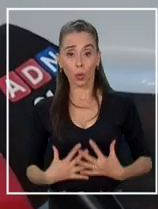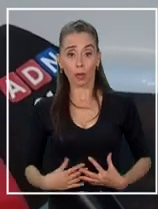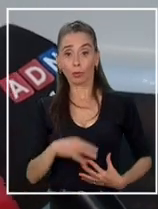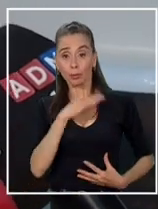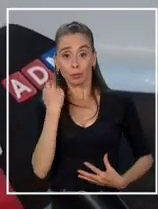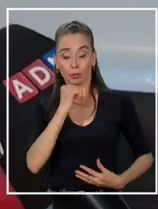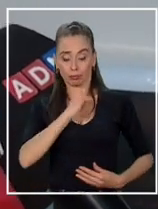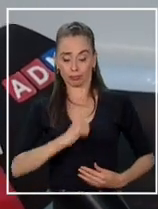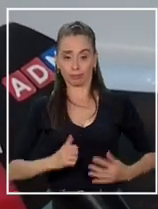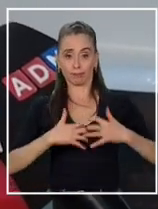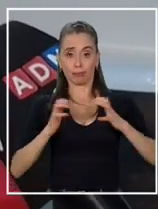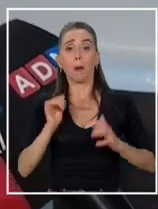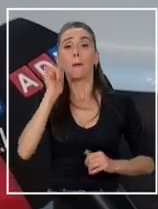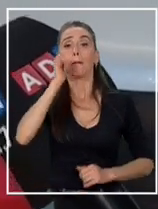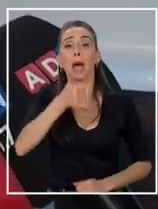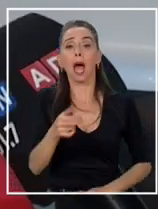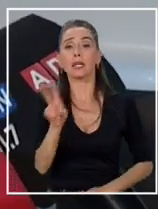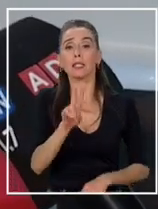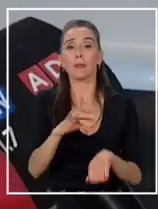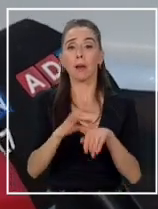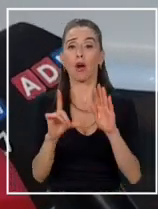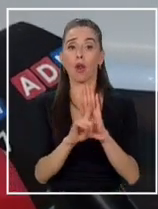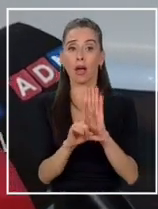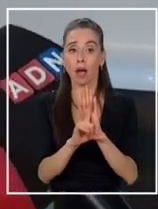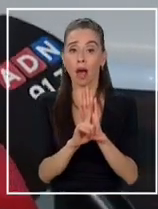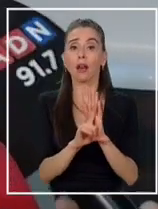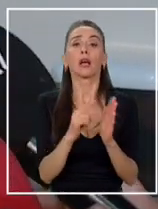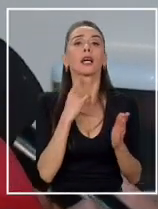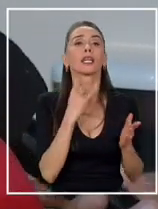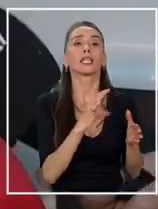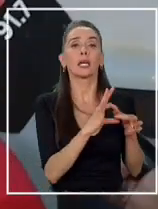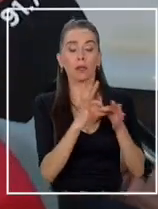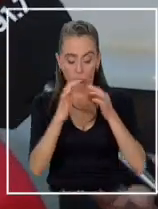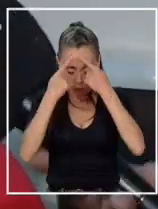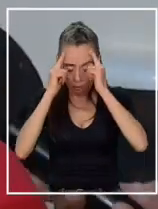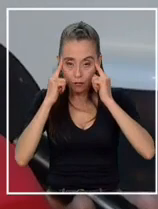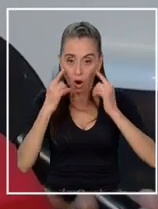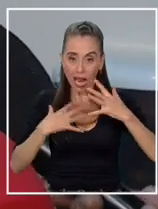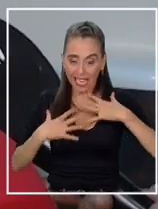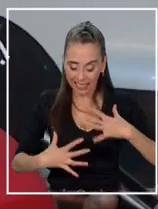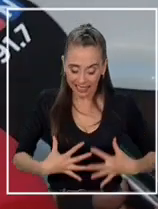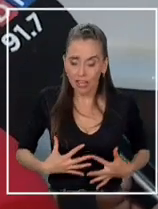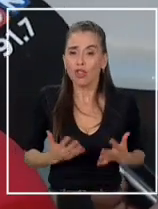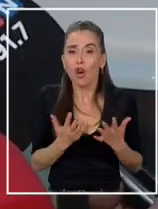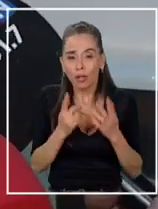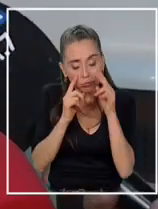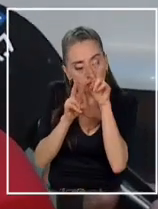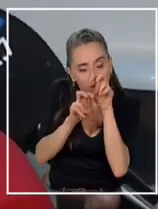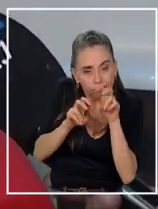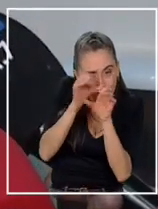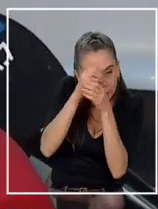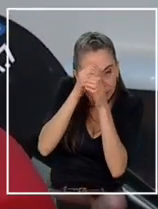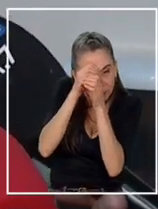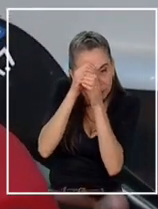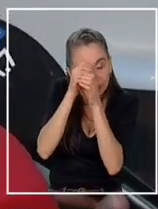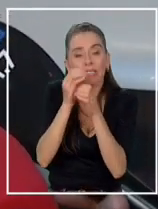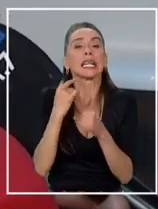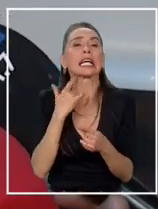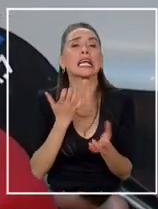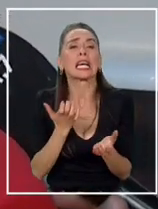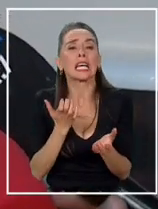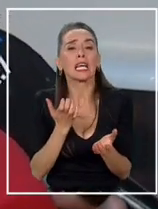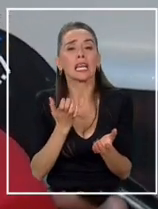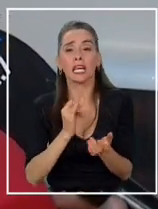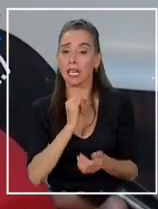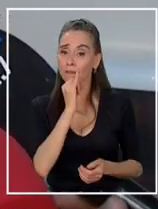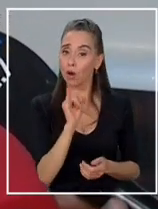realizar mañana por parte del Servicio Médico Legal, donde vamos a ver las características de las lesiones, vamos a ver la información que se ha entregado también